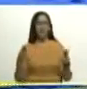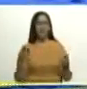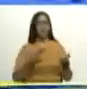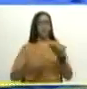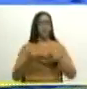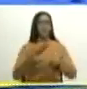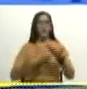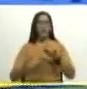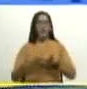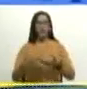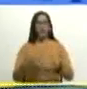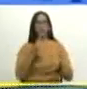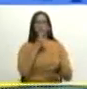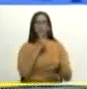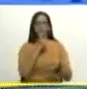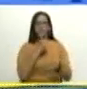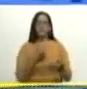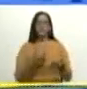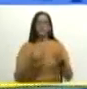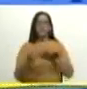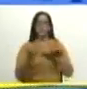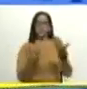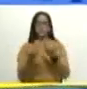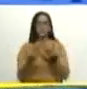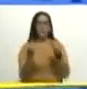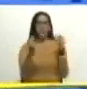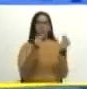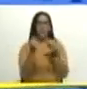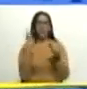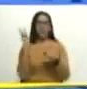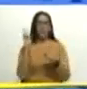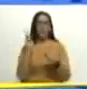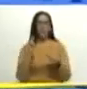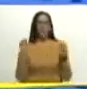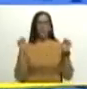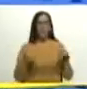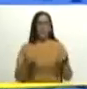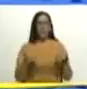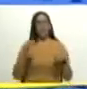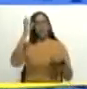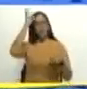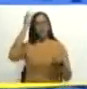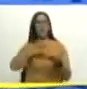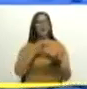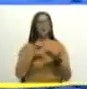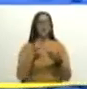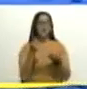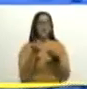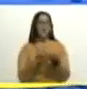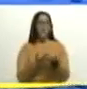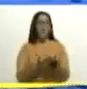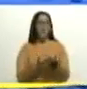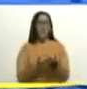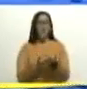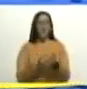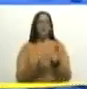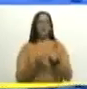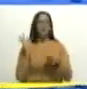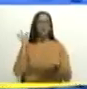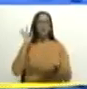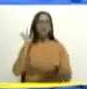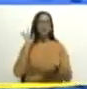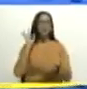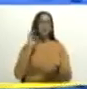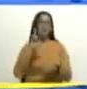la tolerancia y el diálogo entre venezolanos y venezolanas. Aquí, este Consejo Nacional de Economía es una expresión de